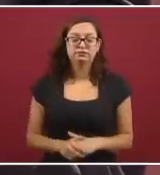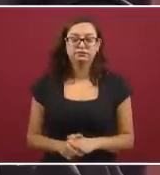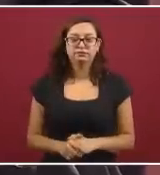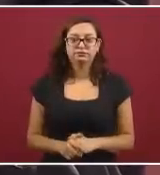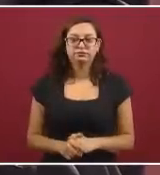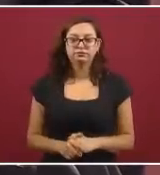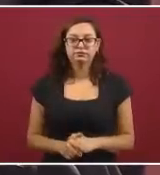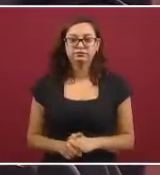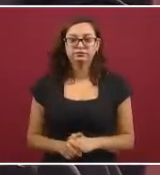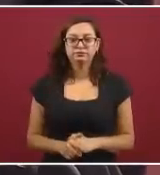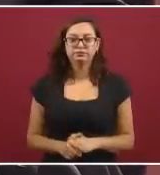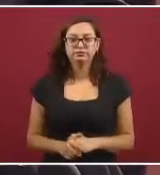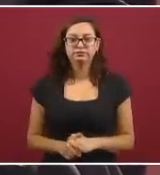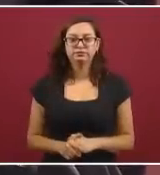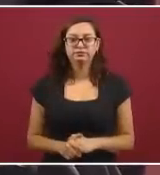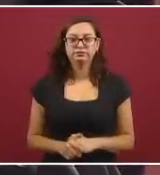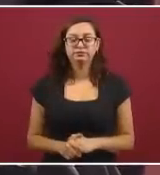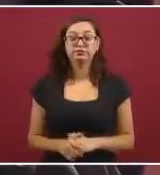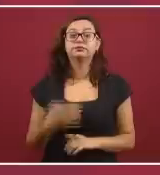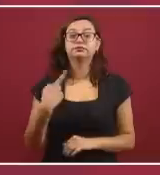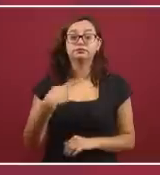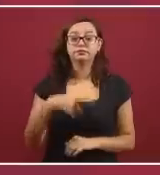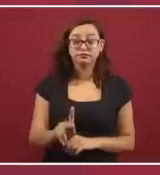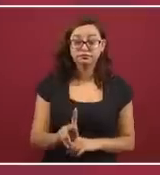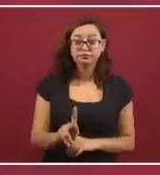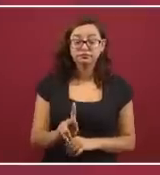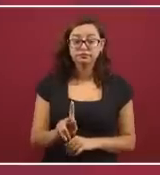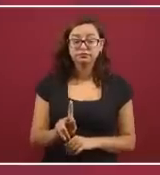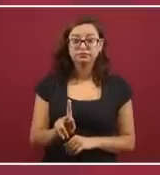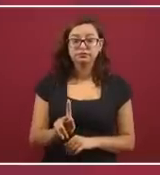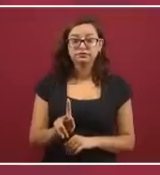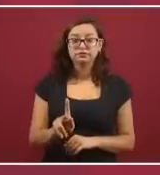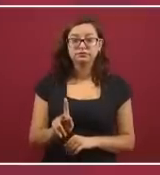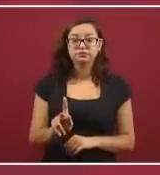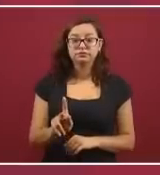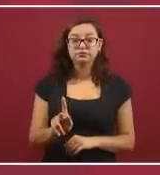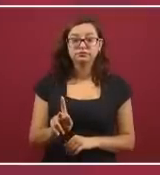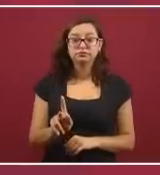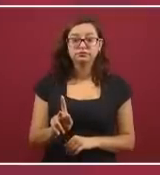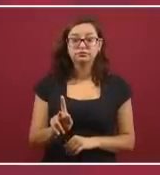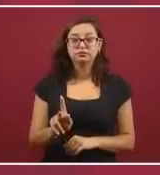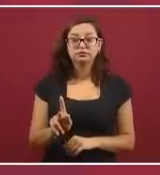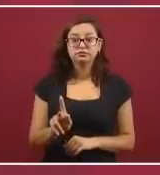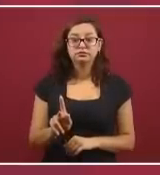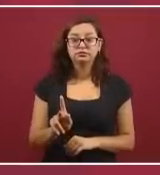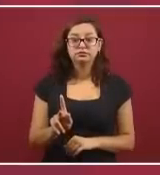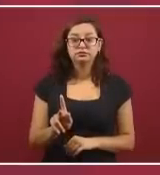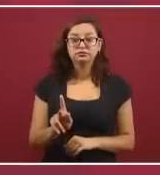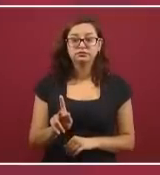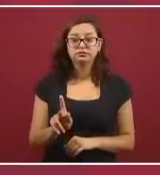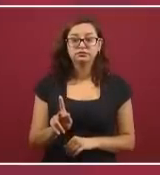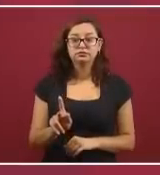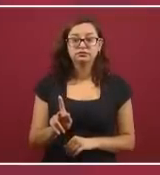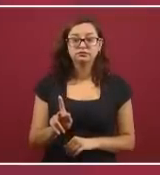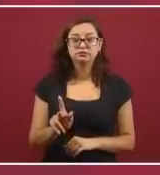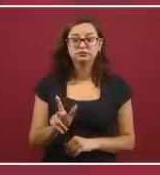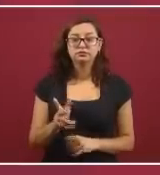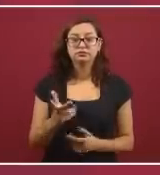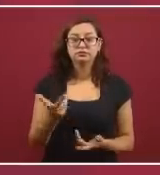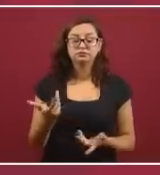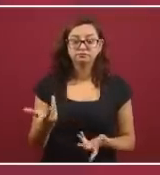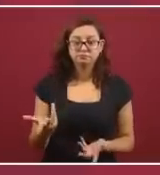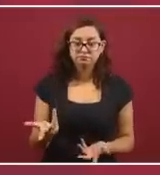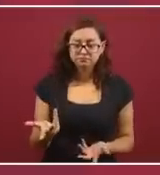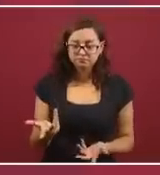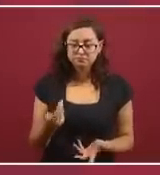lo cierto es qué son los qué